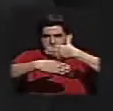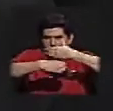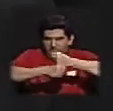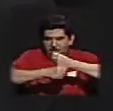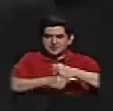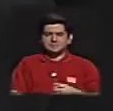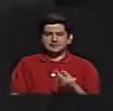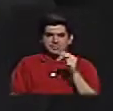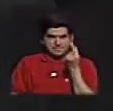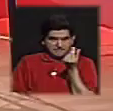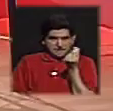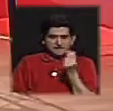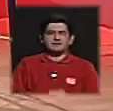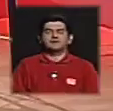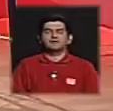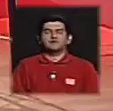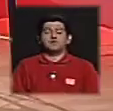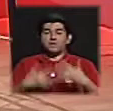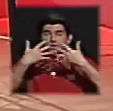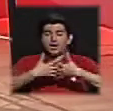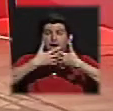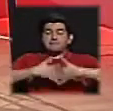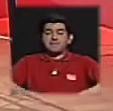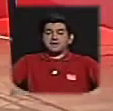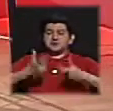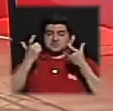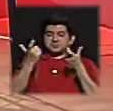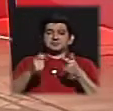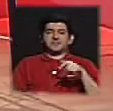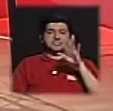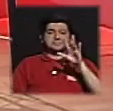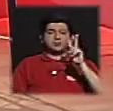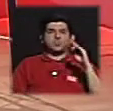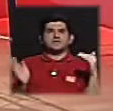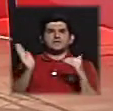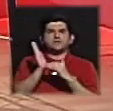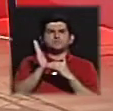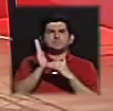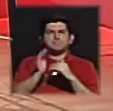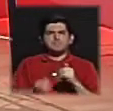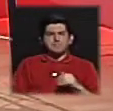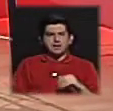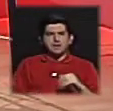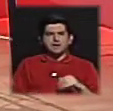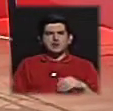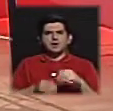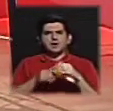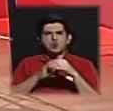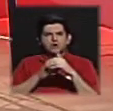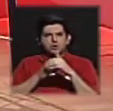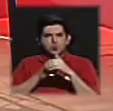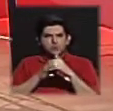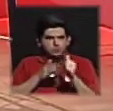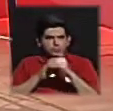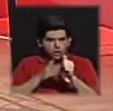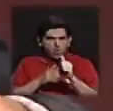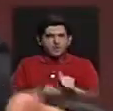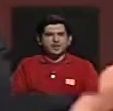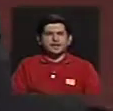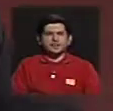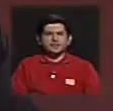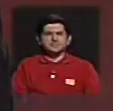del fondo, por la cual la empresa ganará $52,000 al mes. Más o menos,